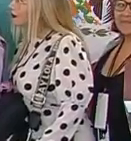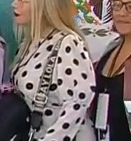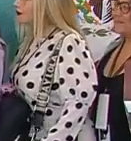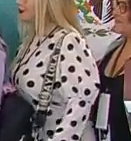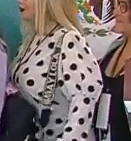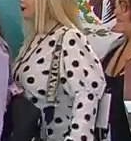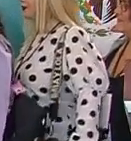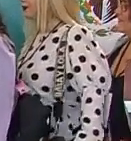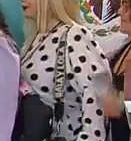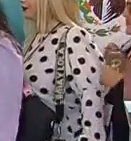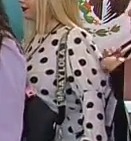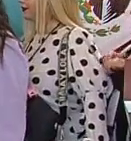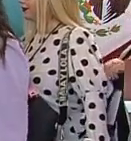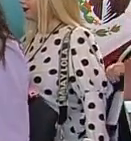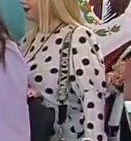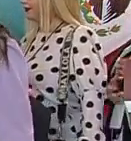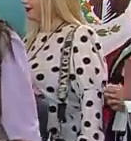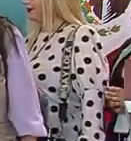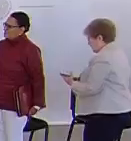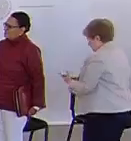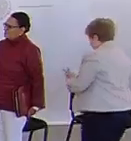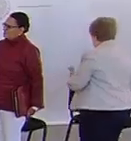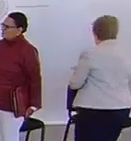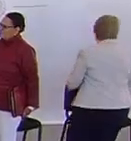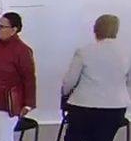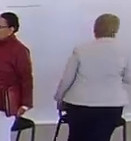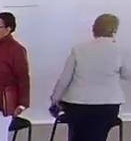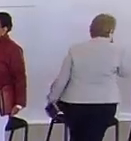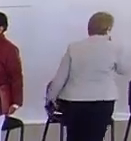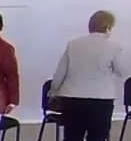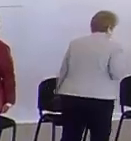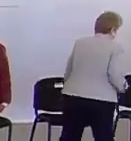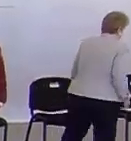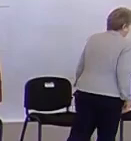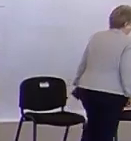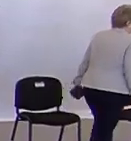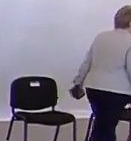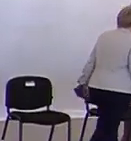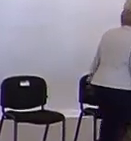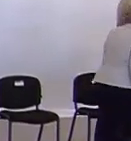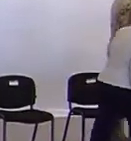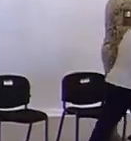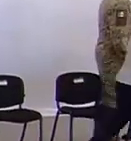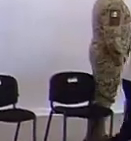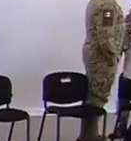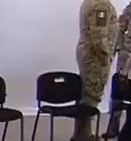¿Quién sabe cómo?